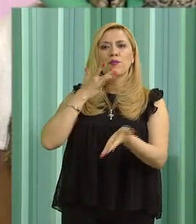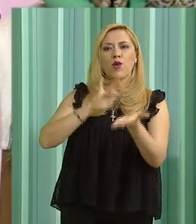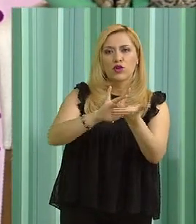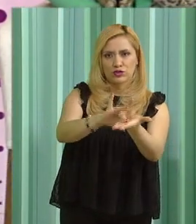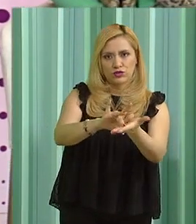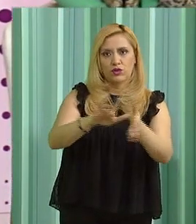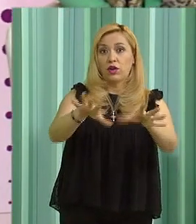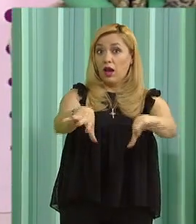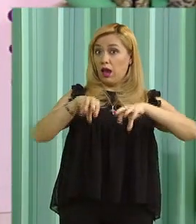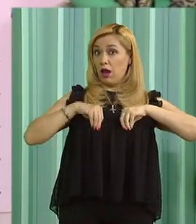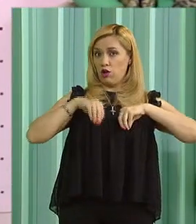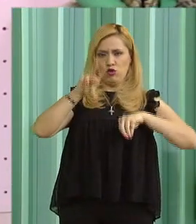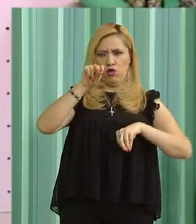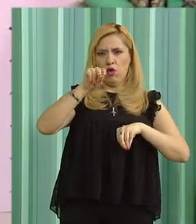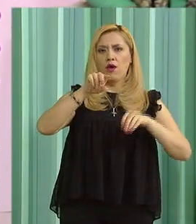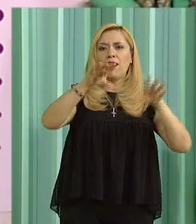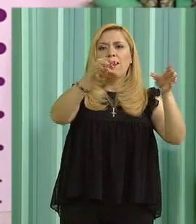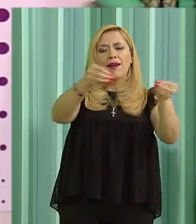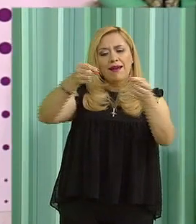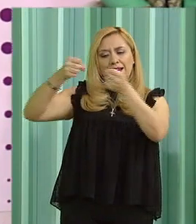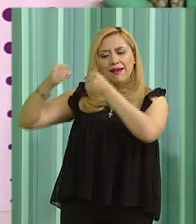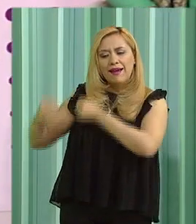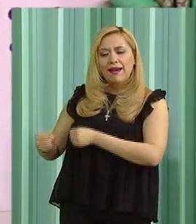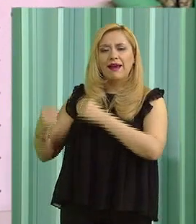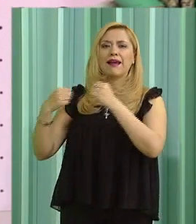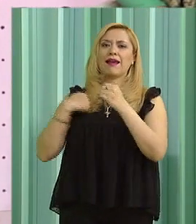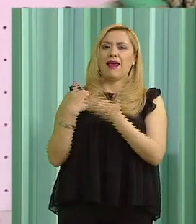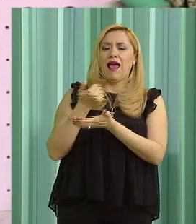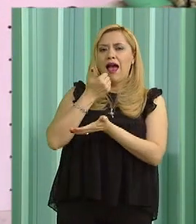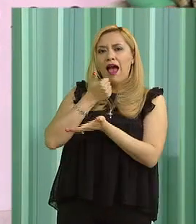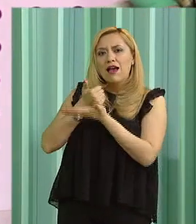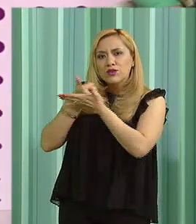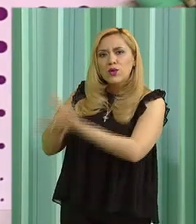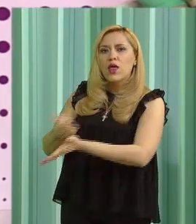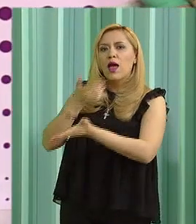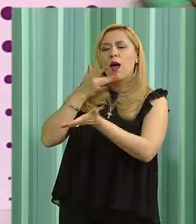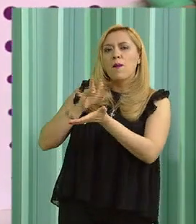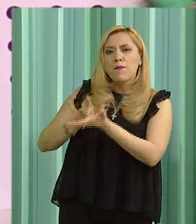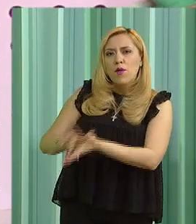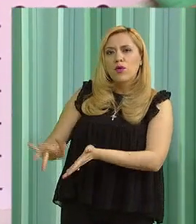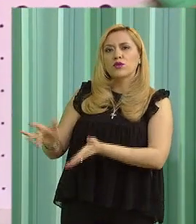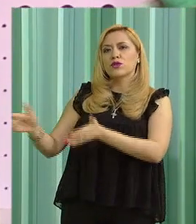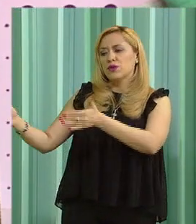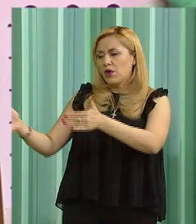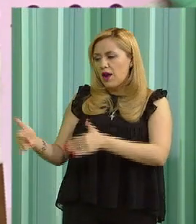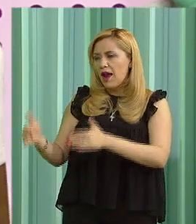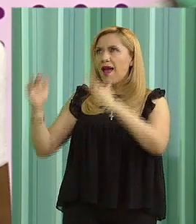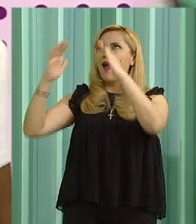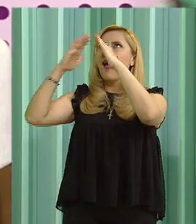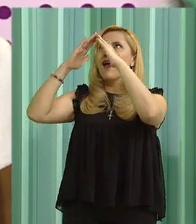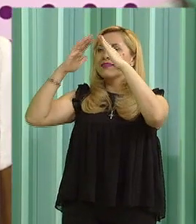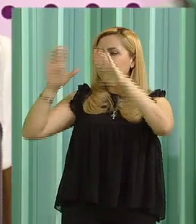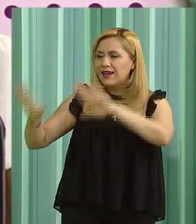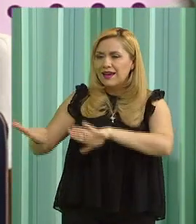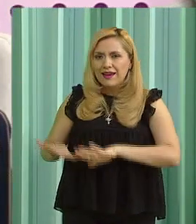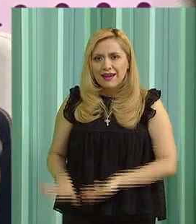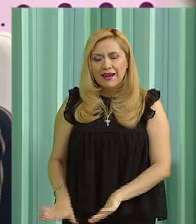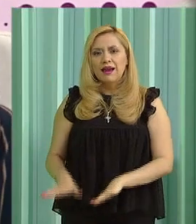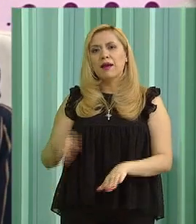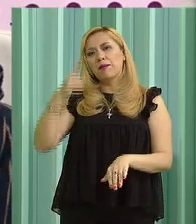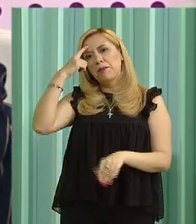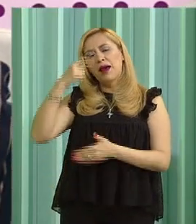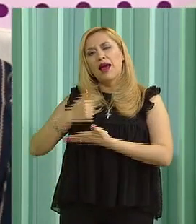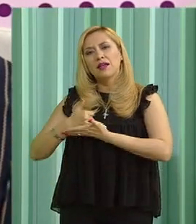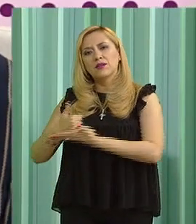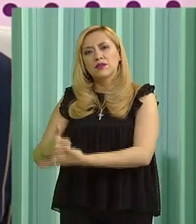es preparar familias para que puedan brindar acogimiento a estas niñas y estos niños y